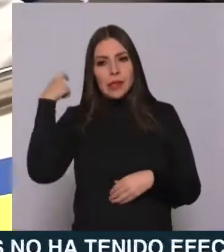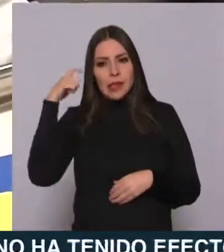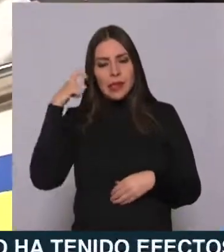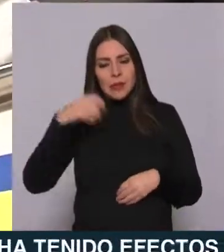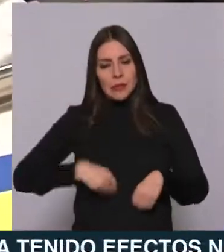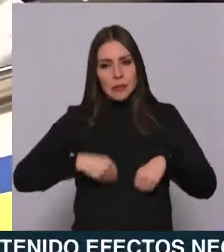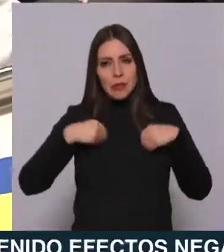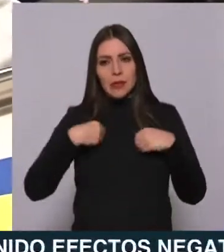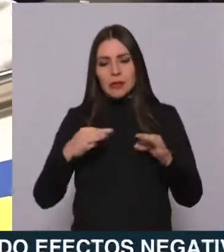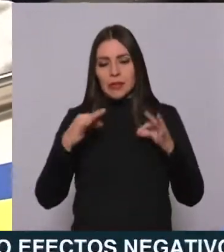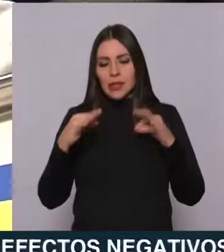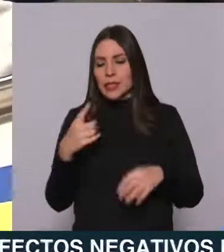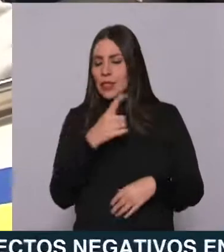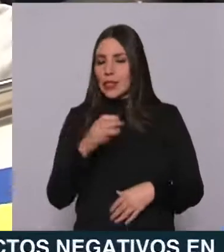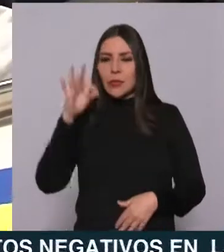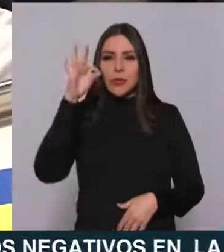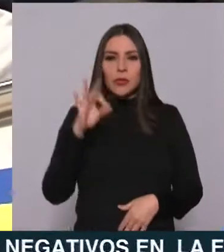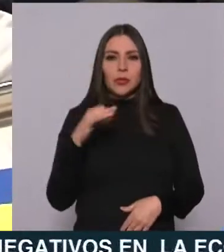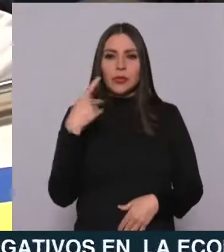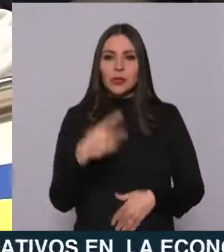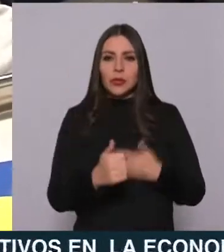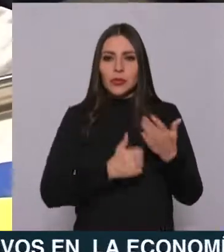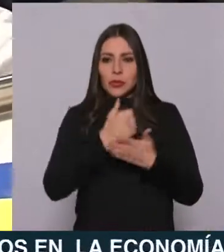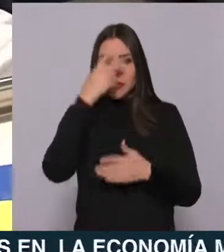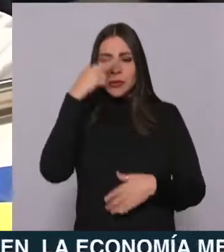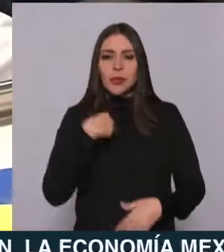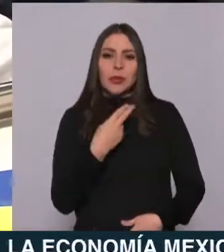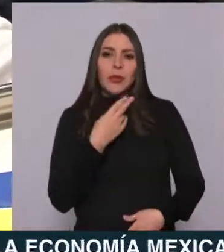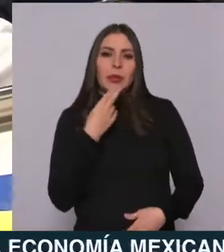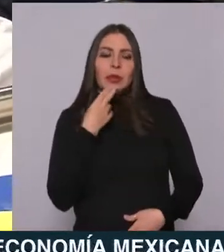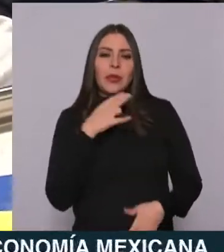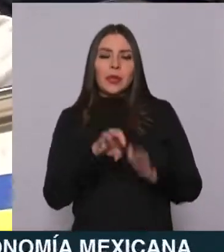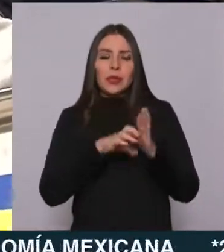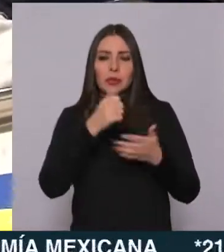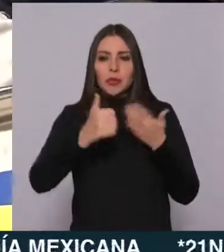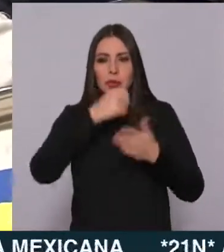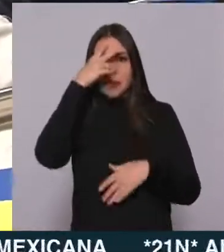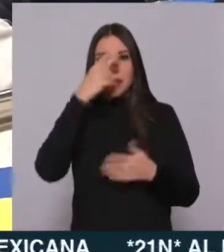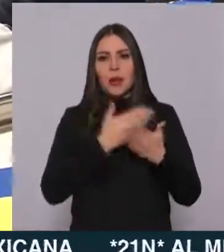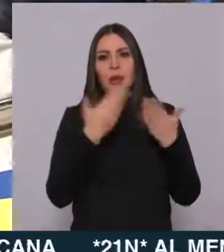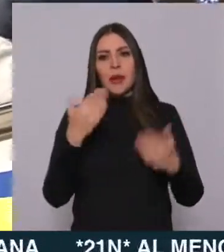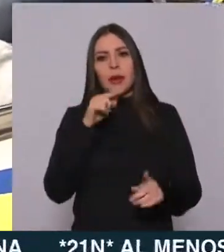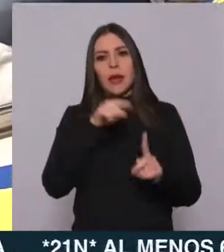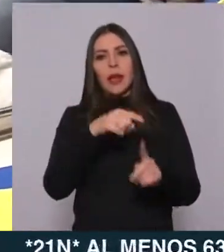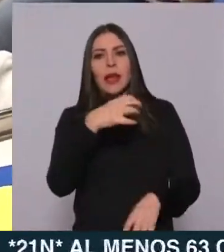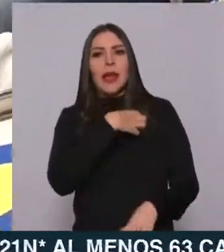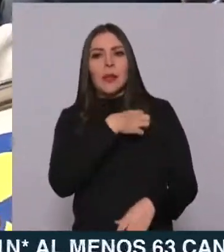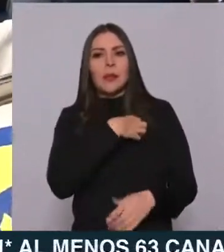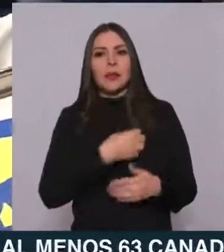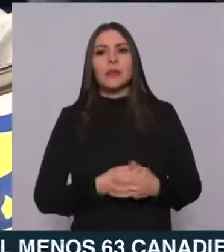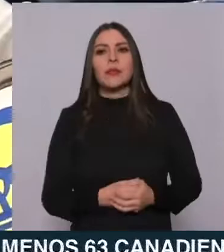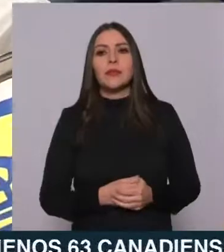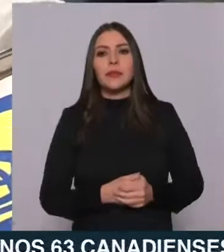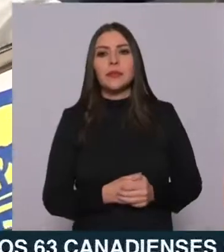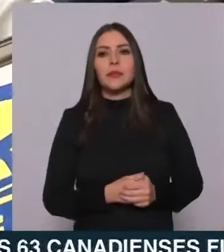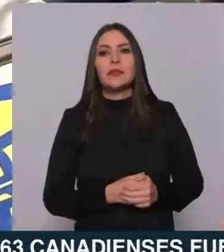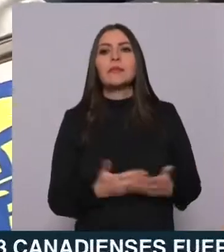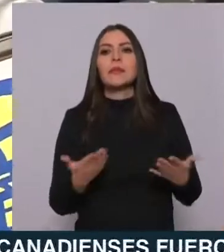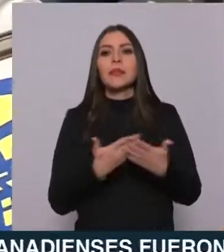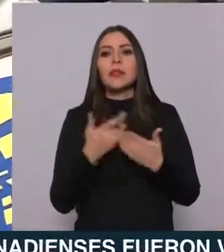capitalino y pues le tengo una identidad a los equipos de la Ciudad de México. Y pues qué mejor que a Capitanes. Oye, ¿cómo has visto a los Capitanes en esta